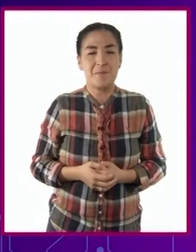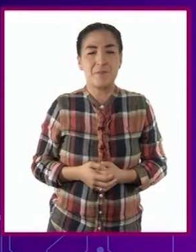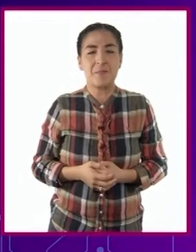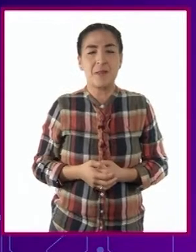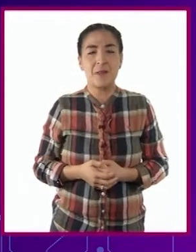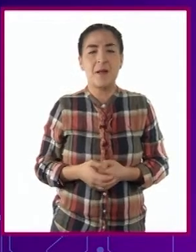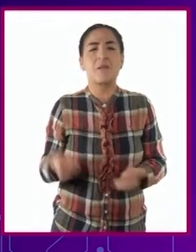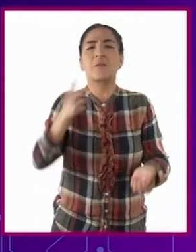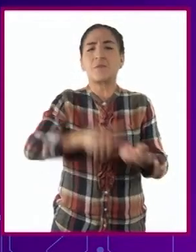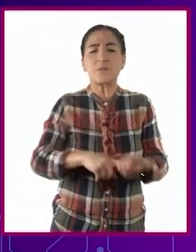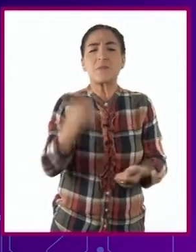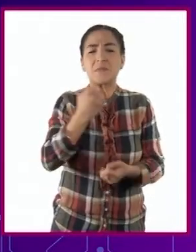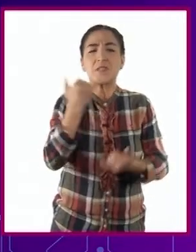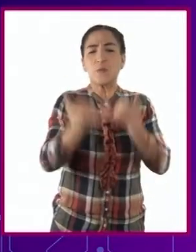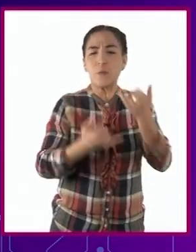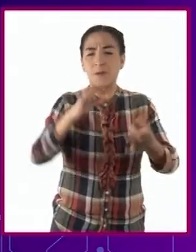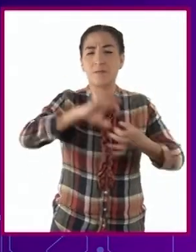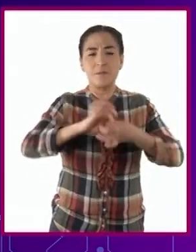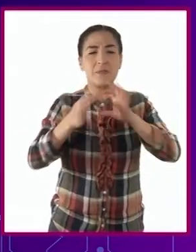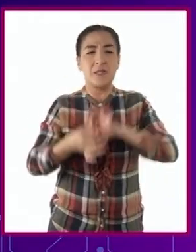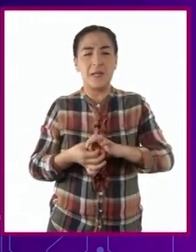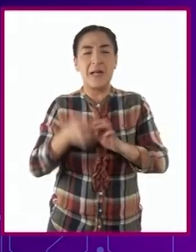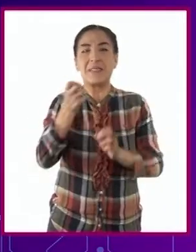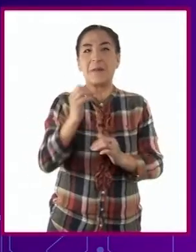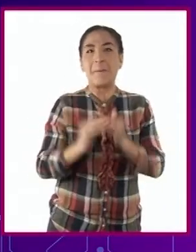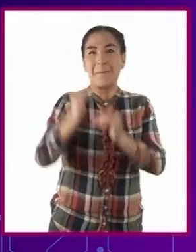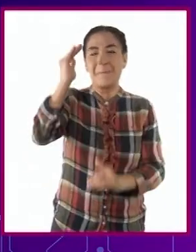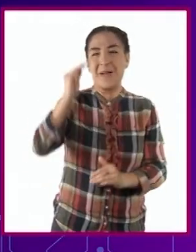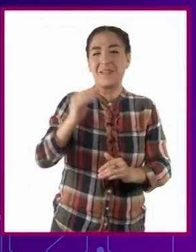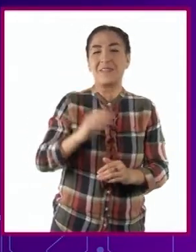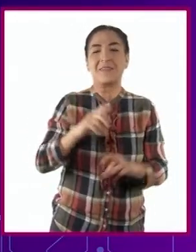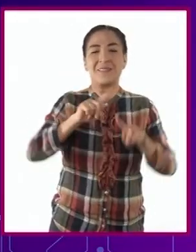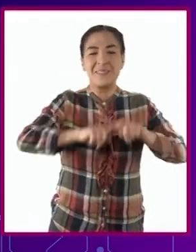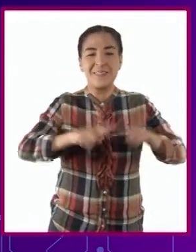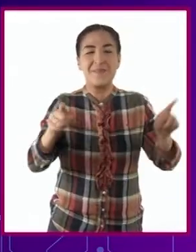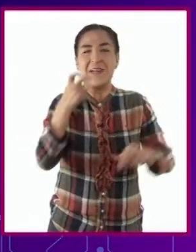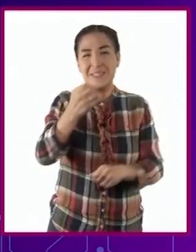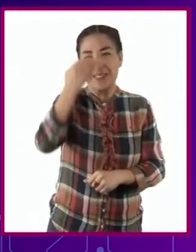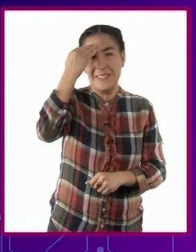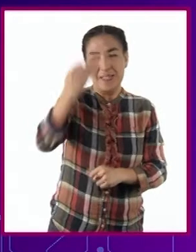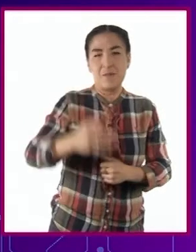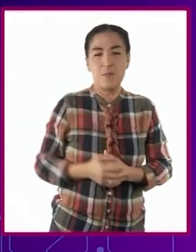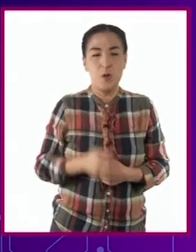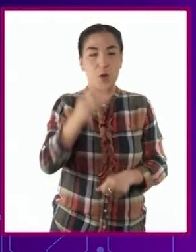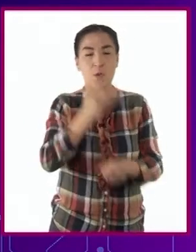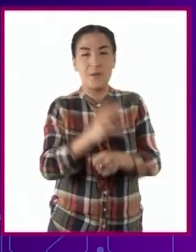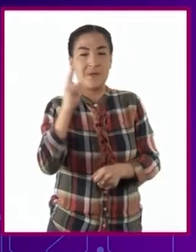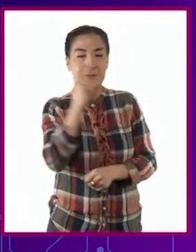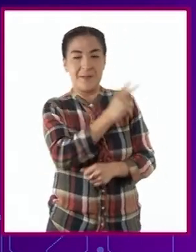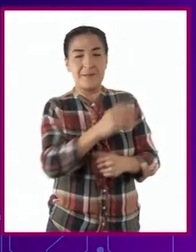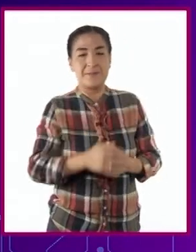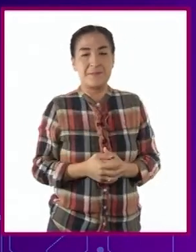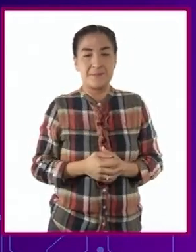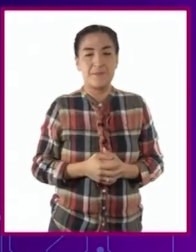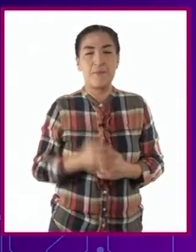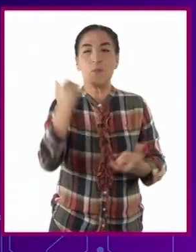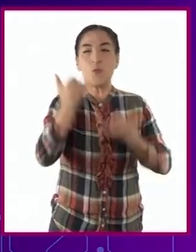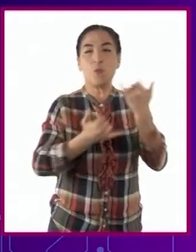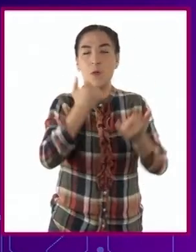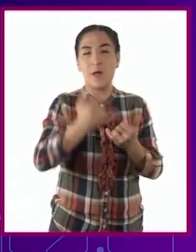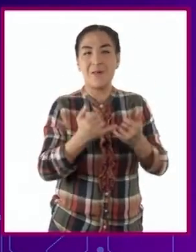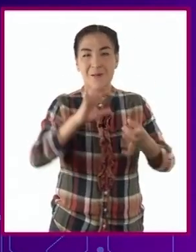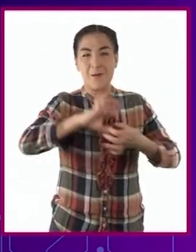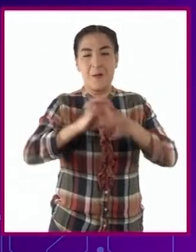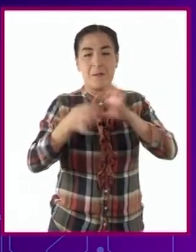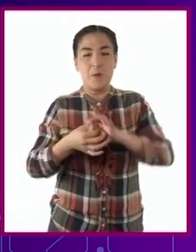consecutivos se dio la mayor diferencia en los tiempos? De acuerdo a la gráfica, se dieron entre los Juegos Olímpicos de